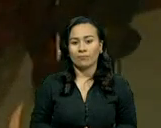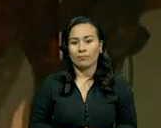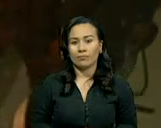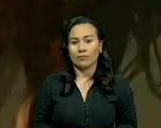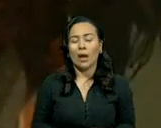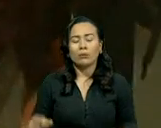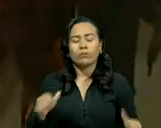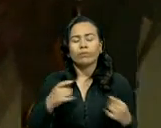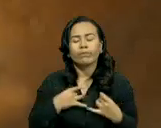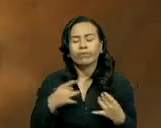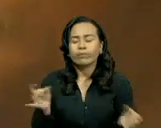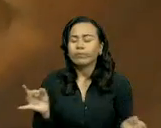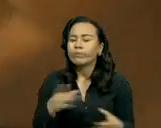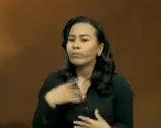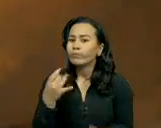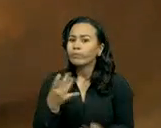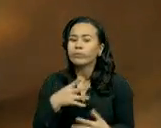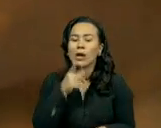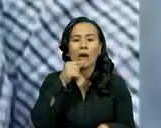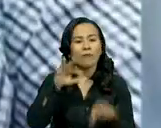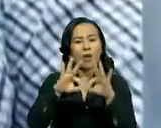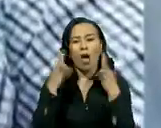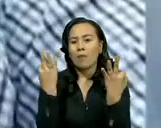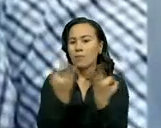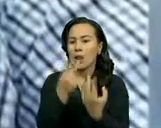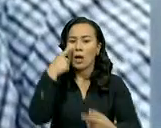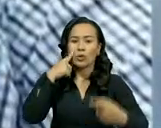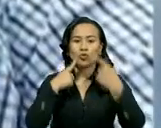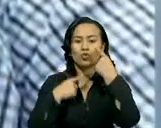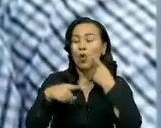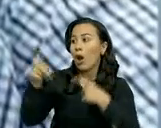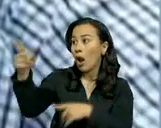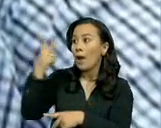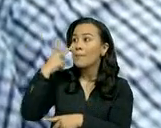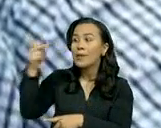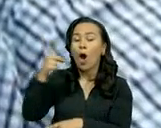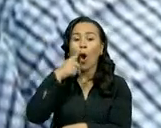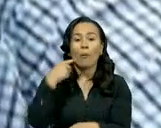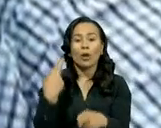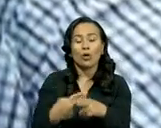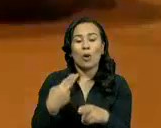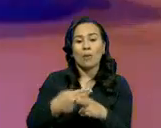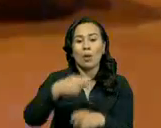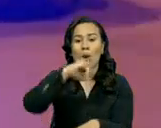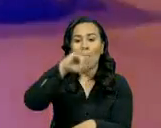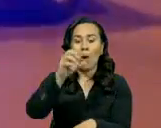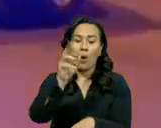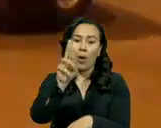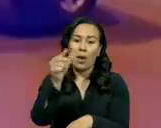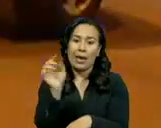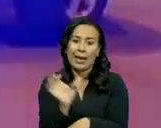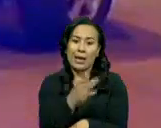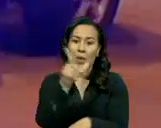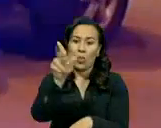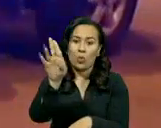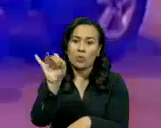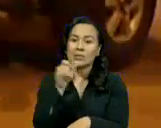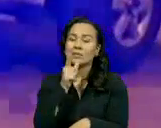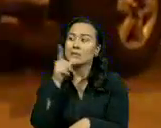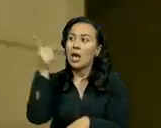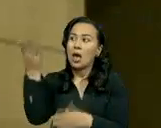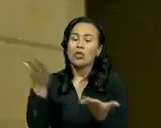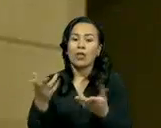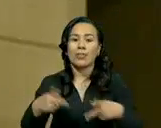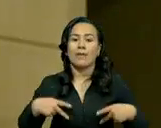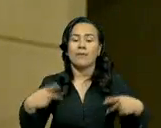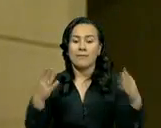Indignación y dolor es lo que sienten los familiares de Jorge Luis Flores, quien fue asesinado en el interior de su domicilio, ubicado en la urbanización